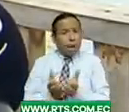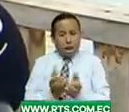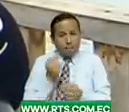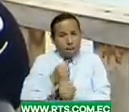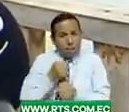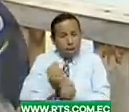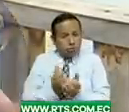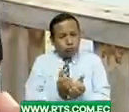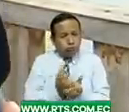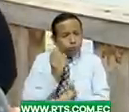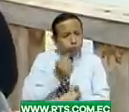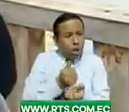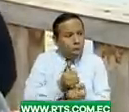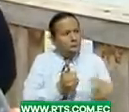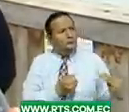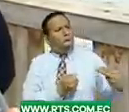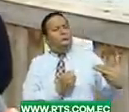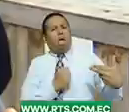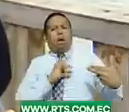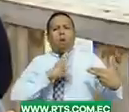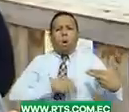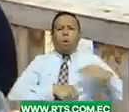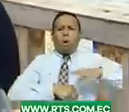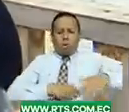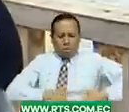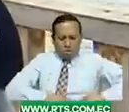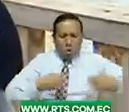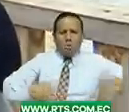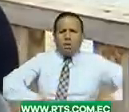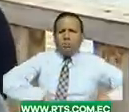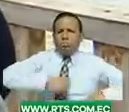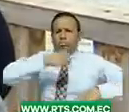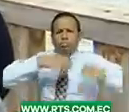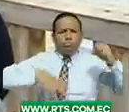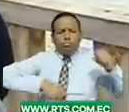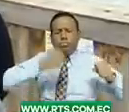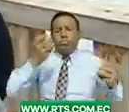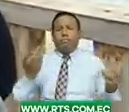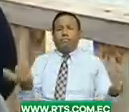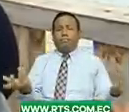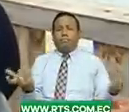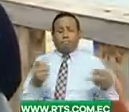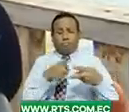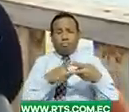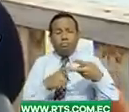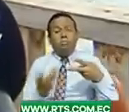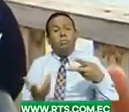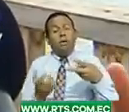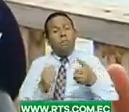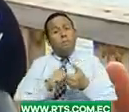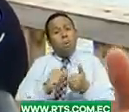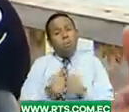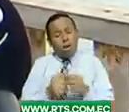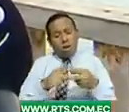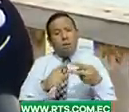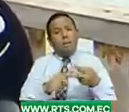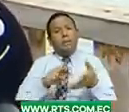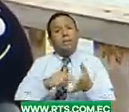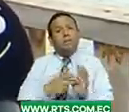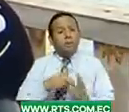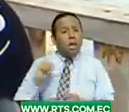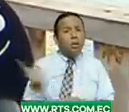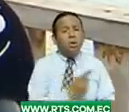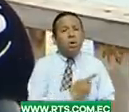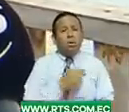dar prácticamente a la desaparición del sector pesquero artesanal. A estas dos variantes se enfrentarían